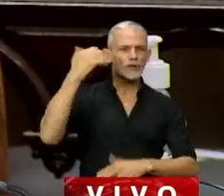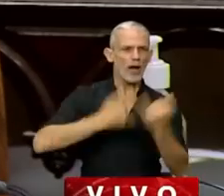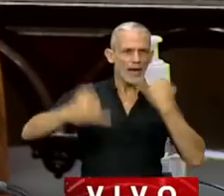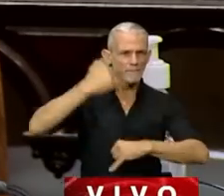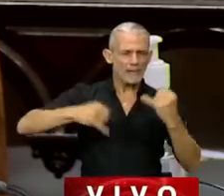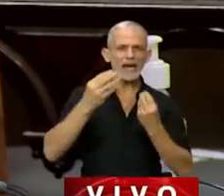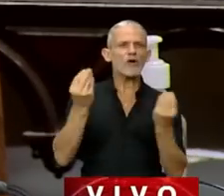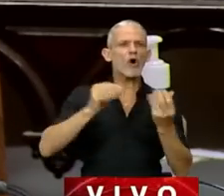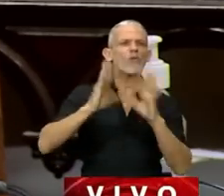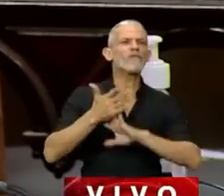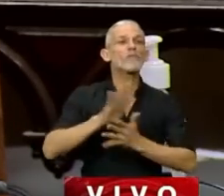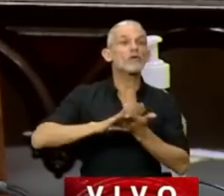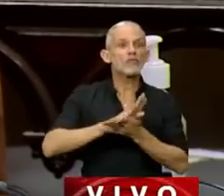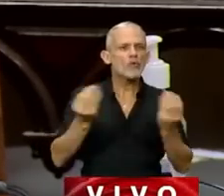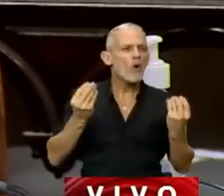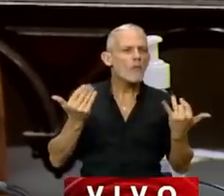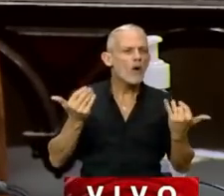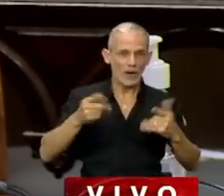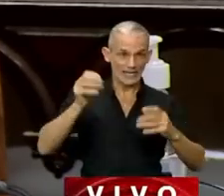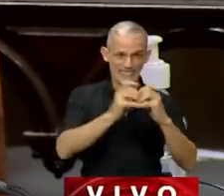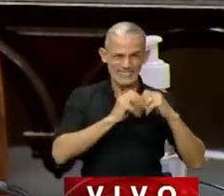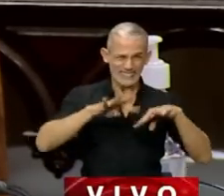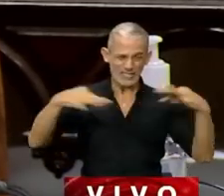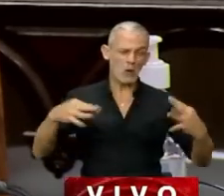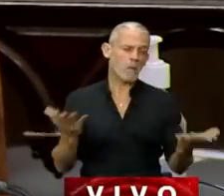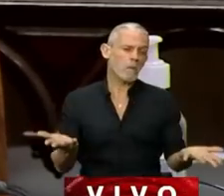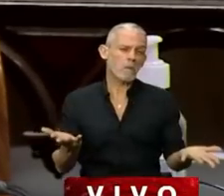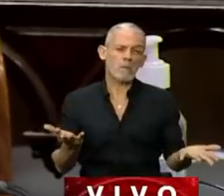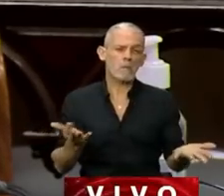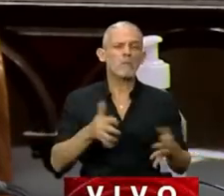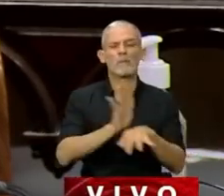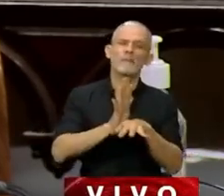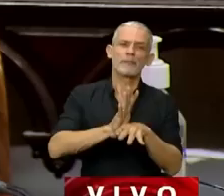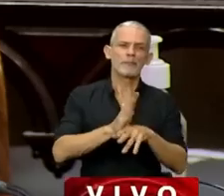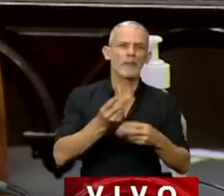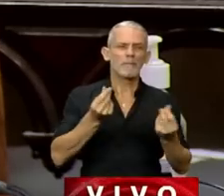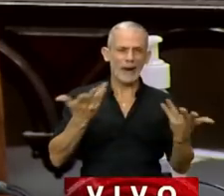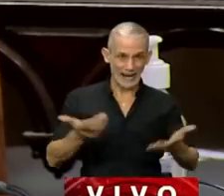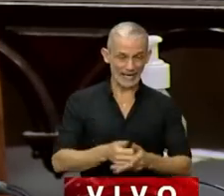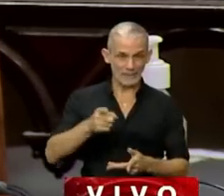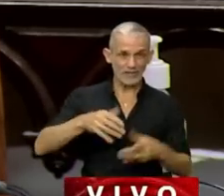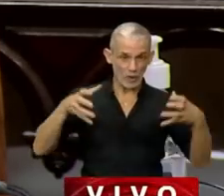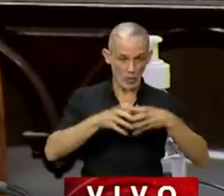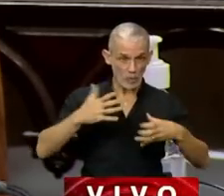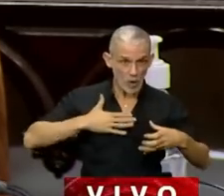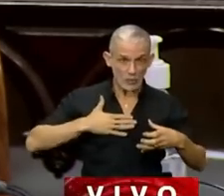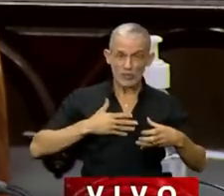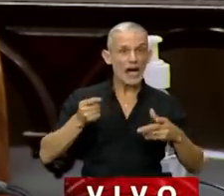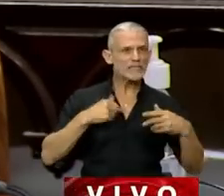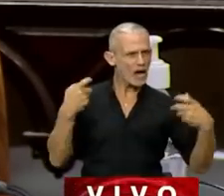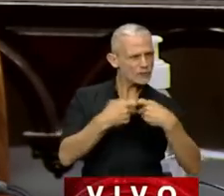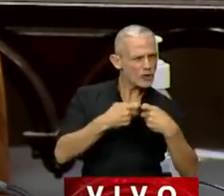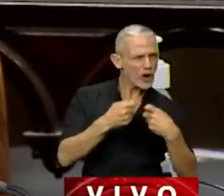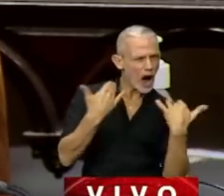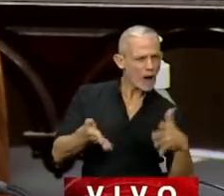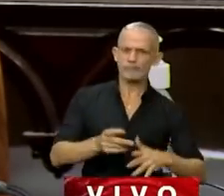explicarnos a todos cómo nos van a sacar de esto, esta sesión les habrá dado la razón. Ni este interbloque ni yo vamos a ser